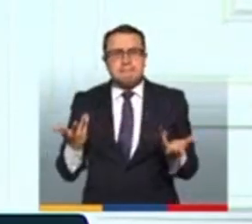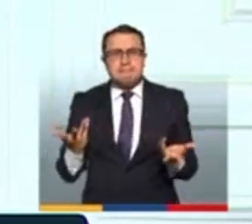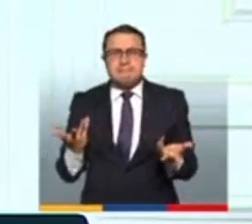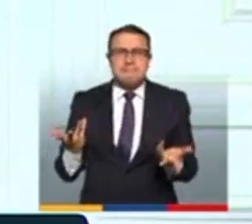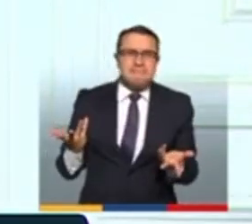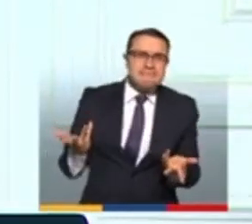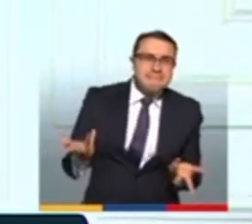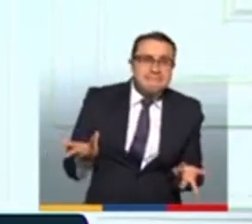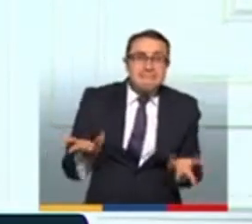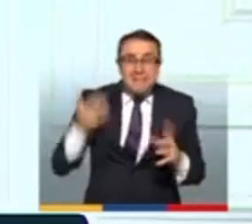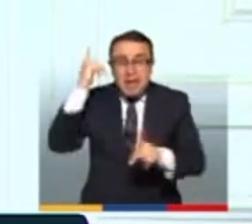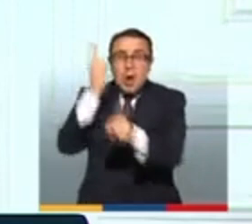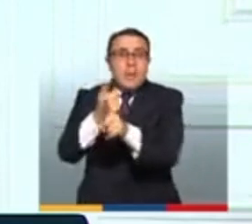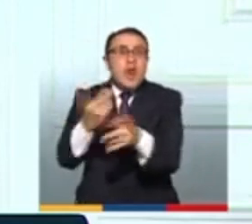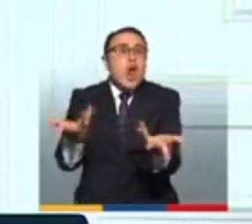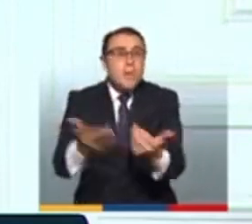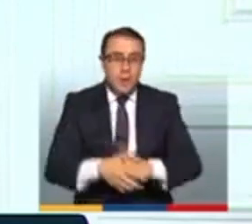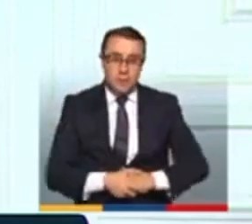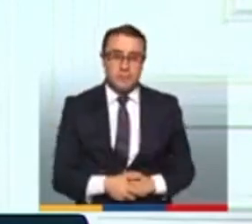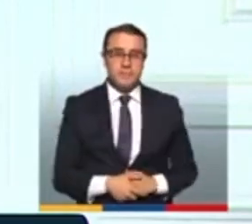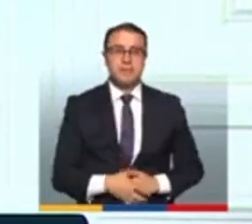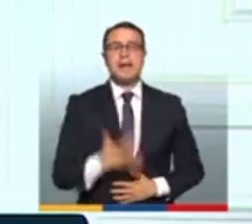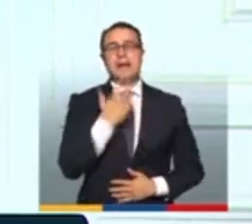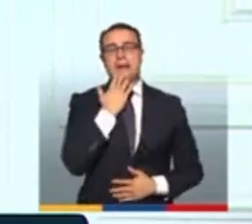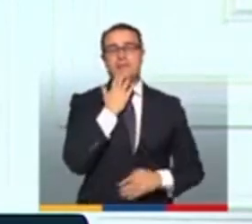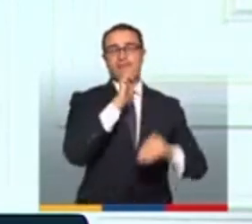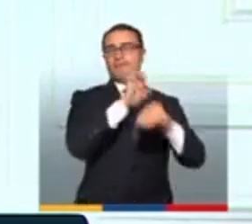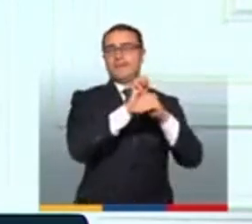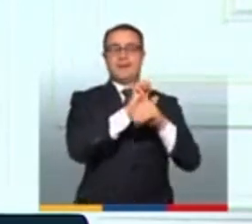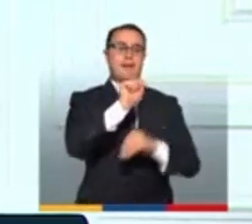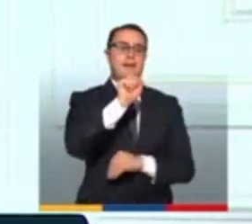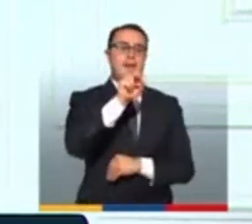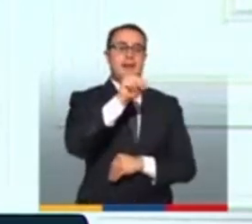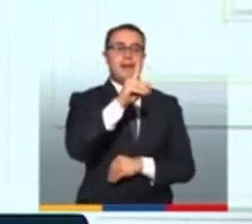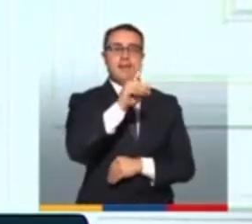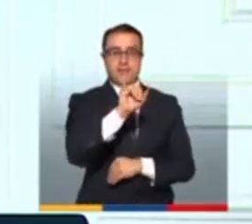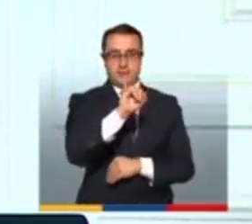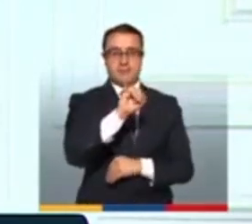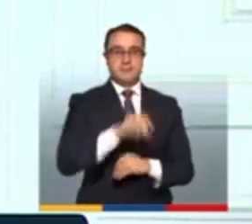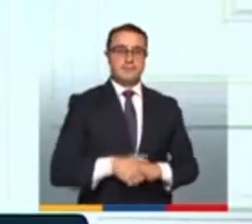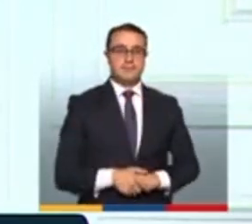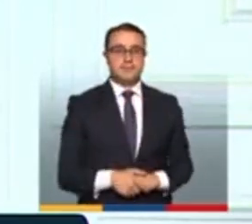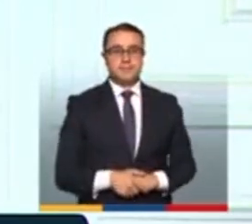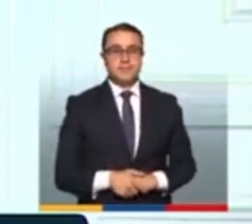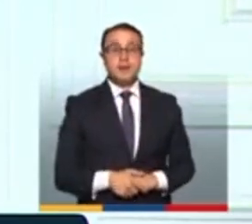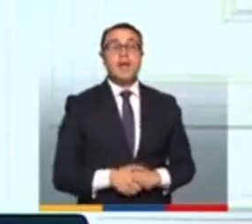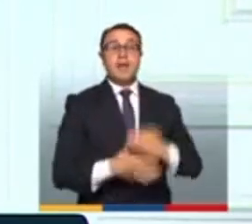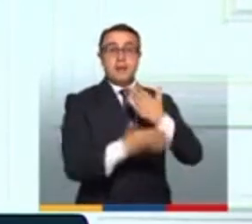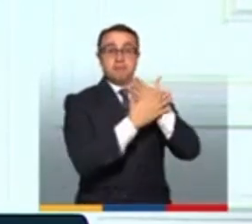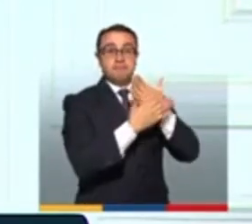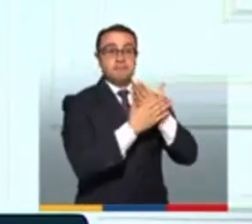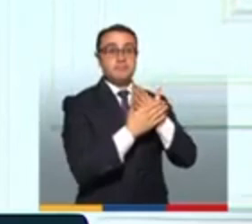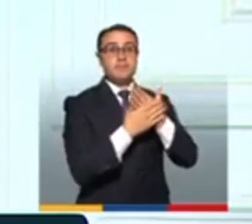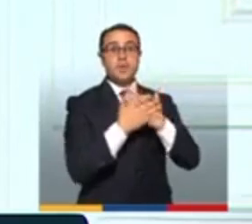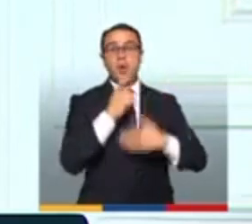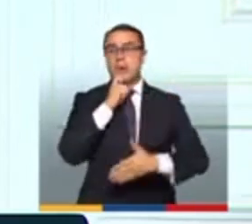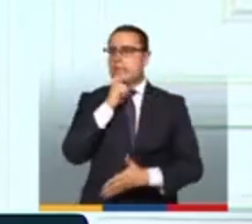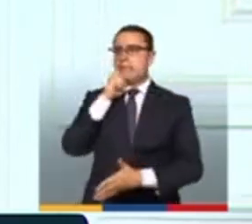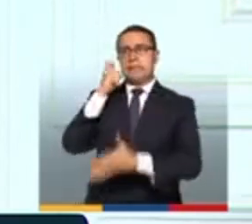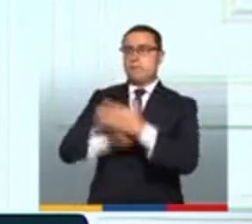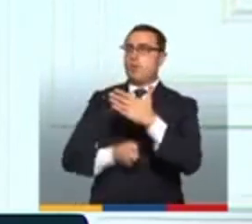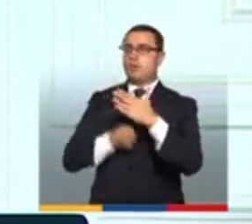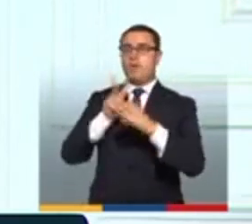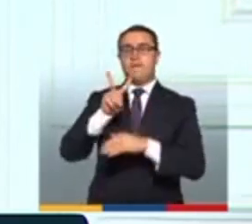Si la ANDI, por ejemplo, nos dice que es muy malo pagar impuestos por